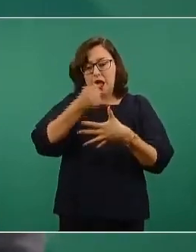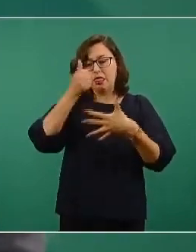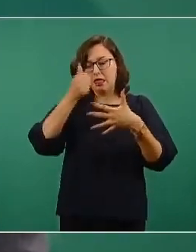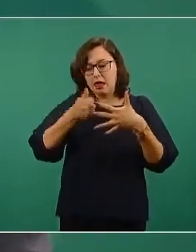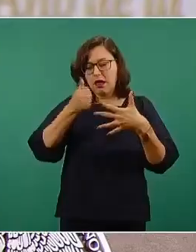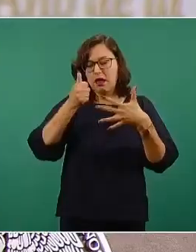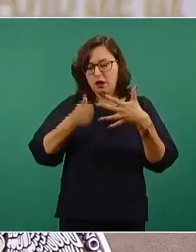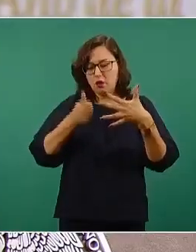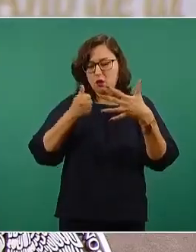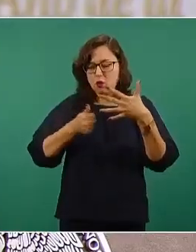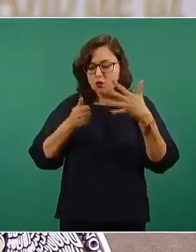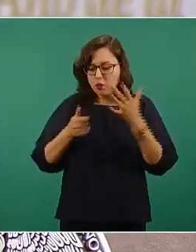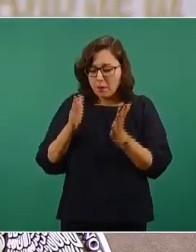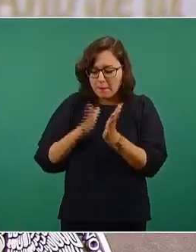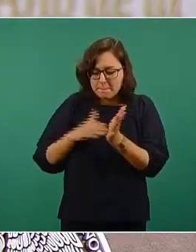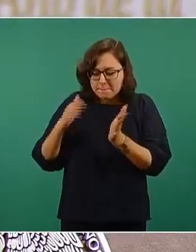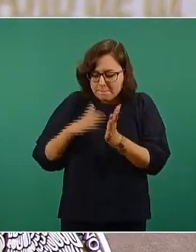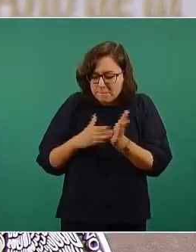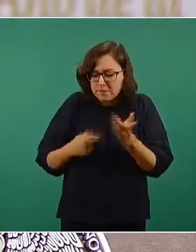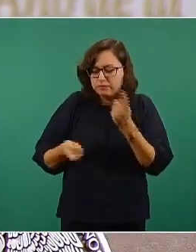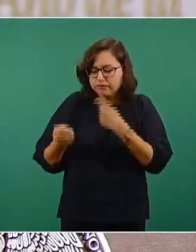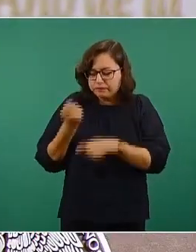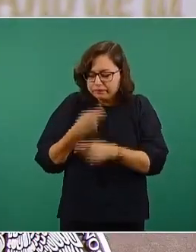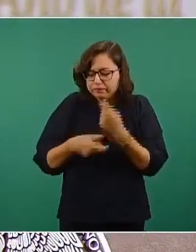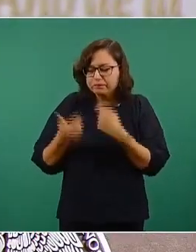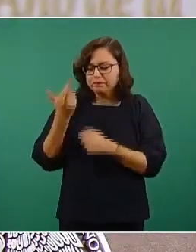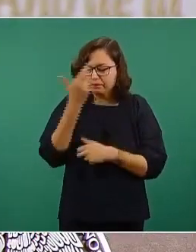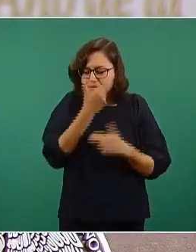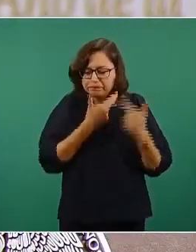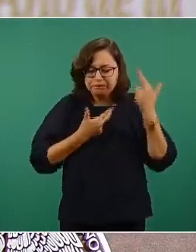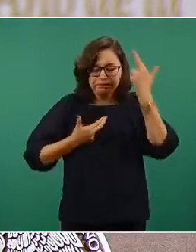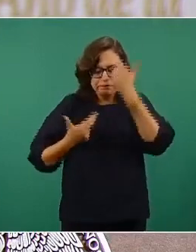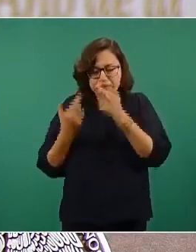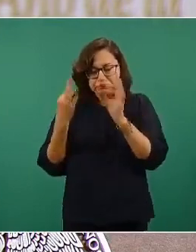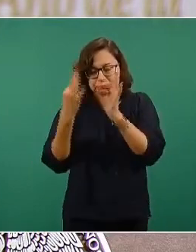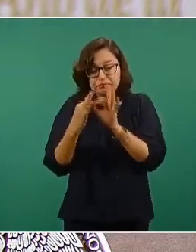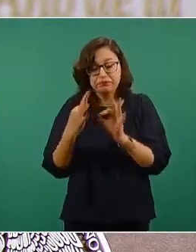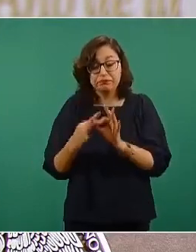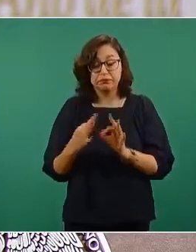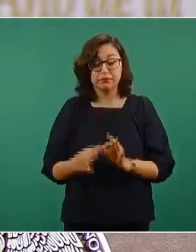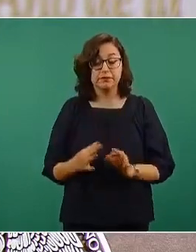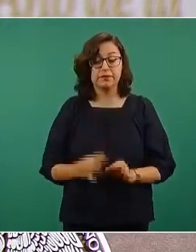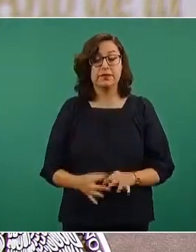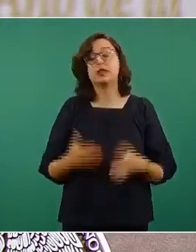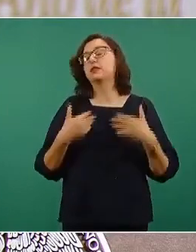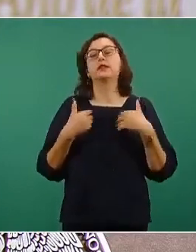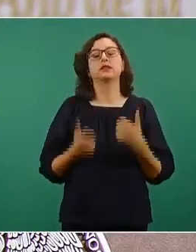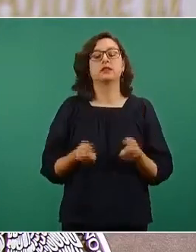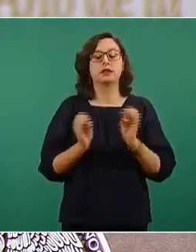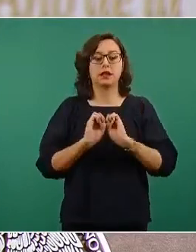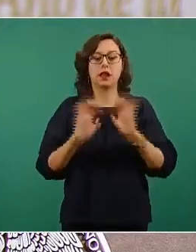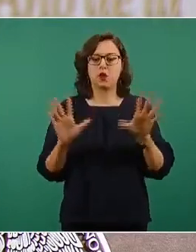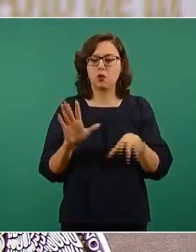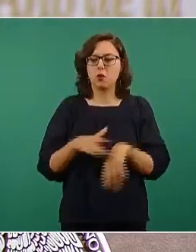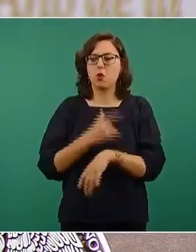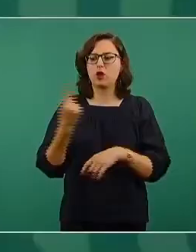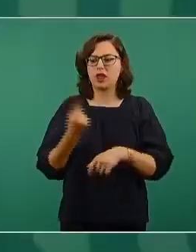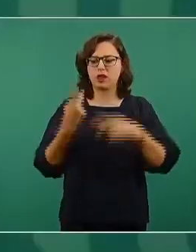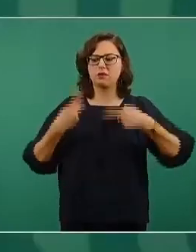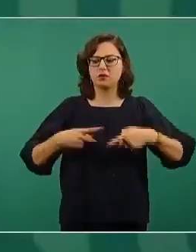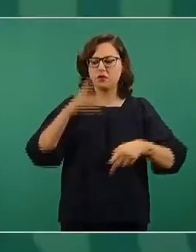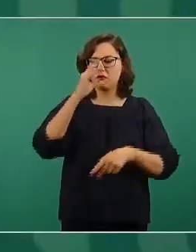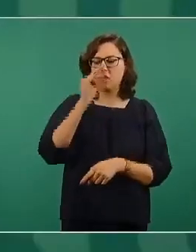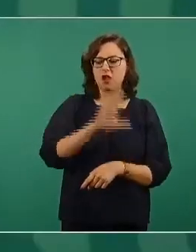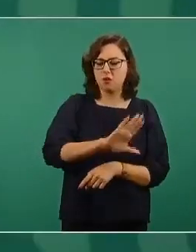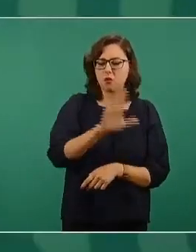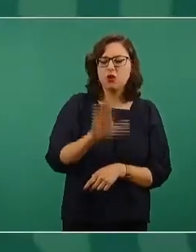eso es que esta revisión debe ser muy minuciosa, de que se tenga la claridad sobre el tema del fallecimiento, pero que también